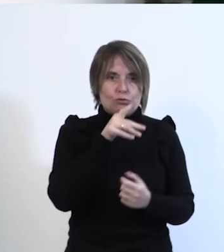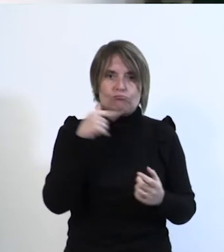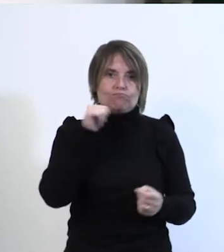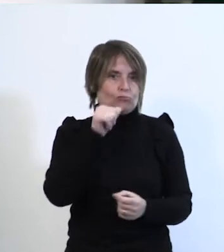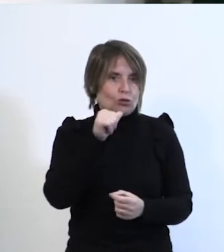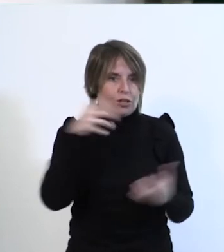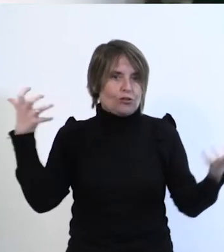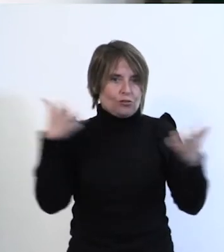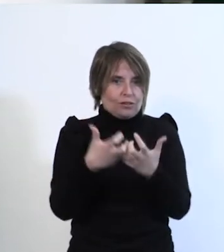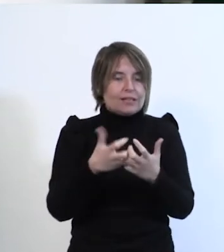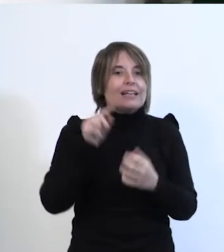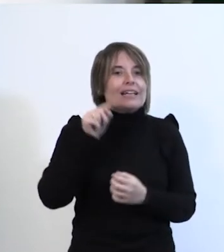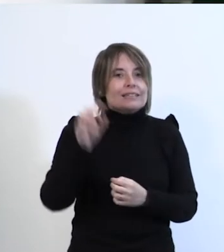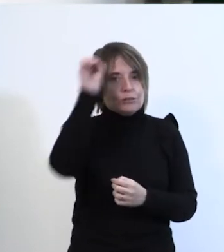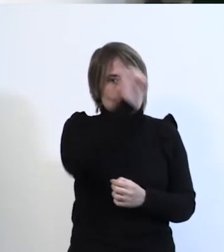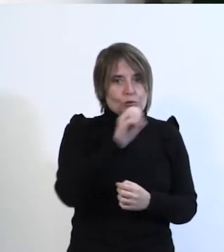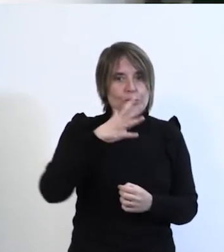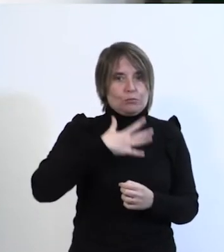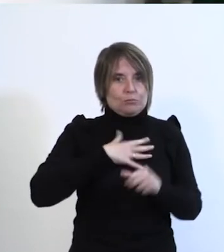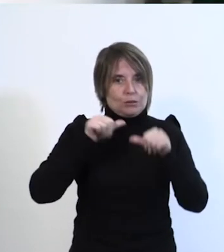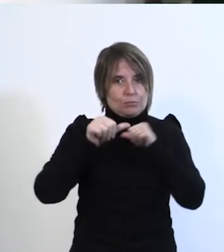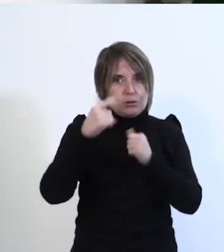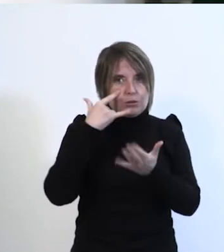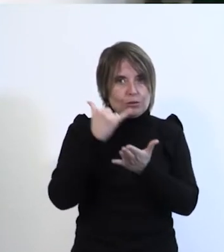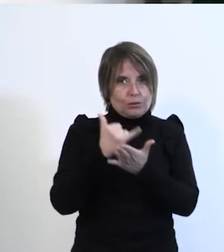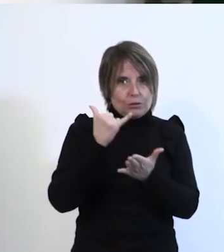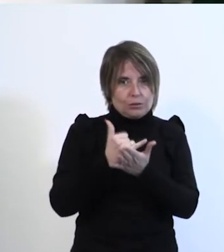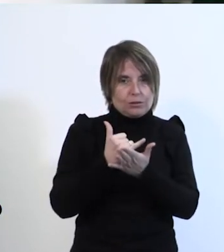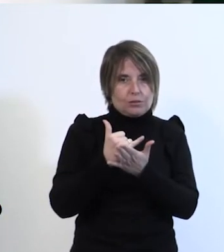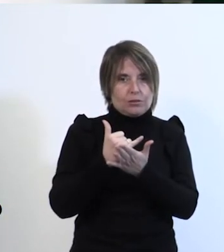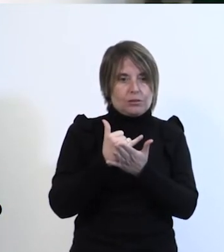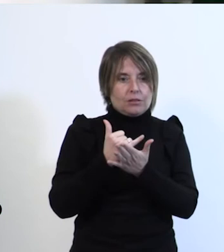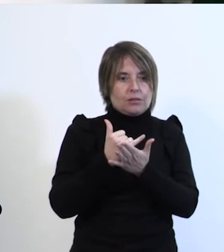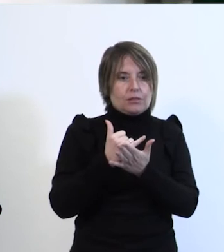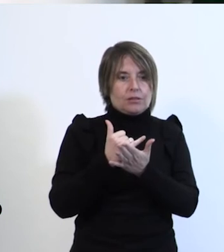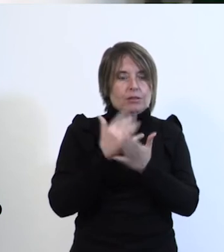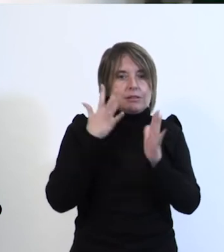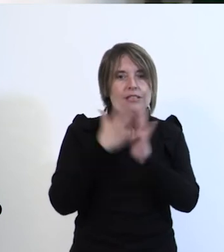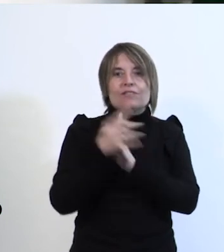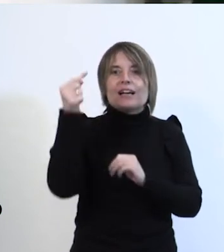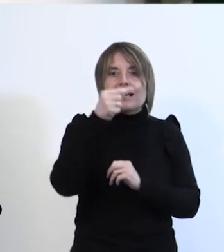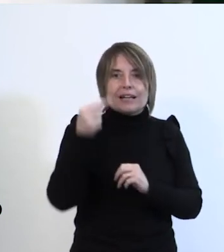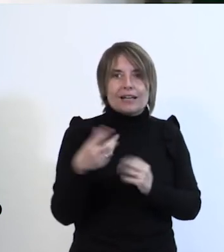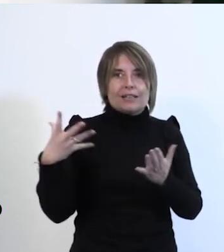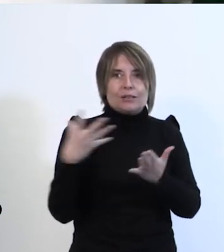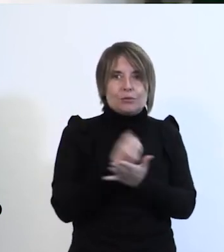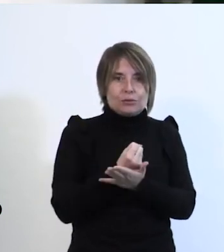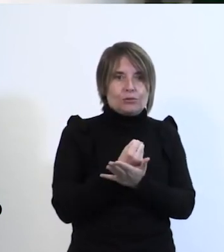guerra en este país. Esa es mi posición a partir de una experiencia. No digo que todo fuera